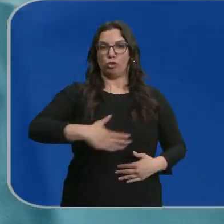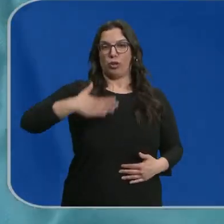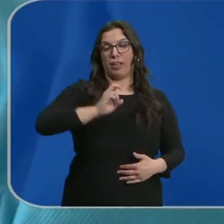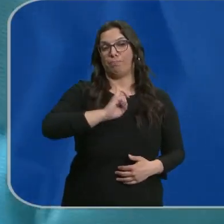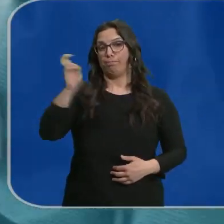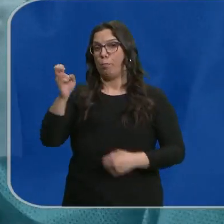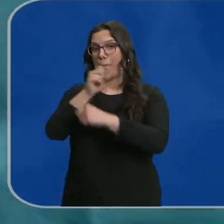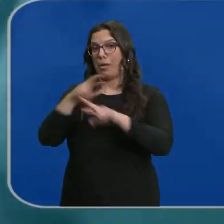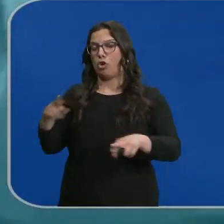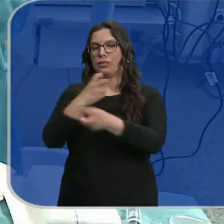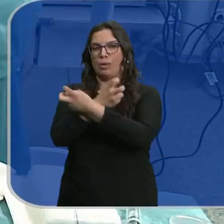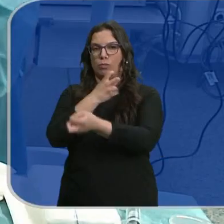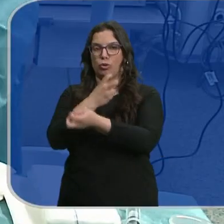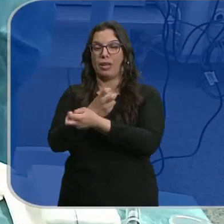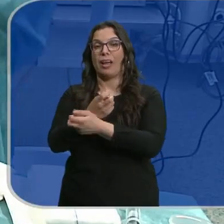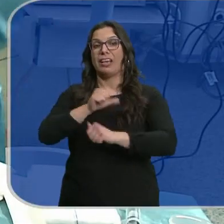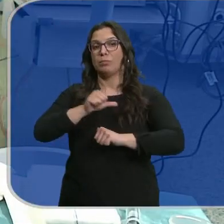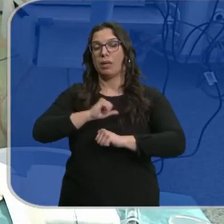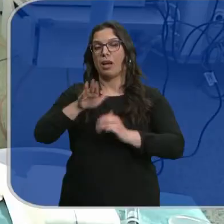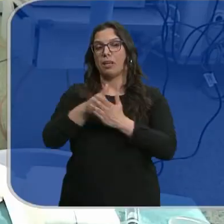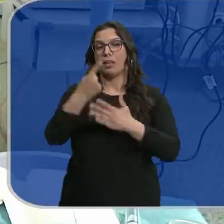traumatología con 158 días.